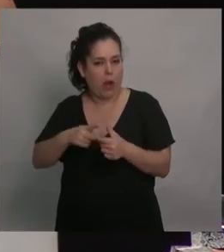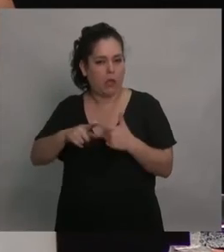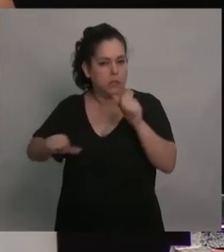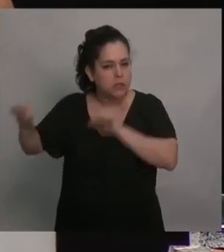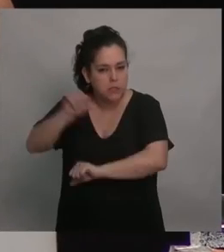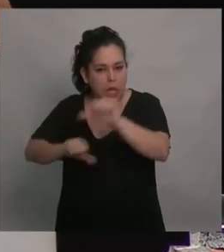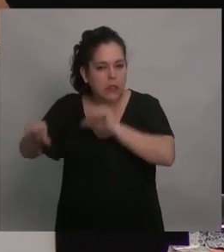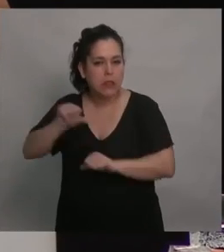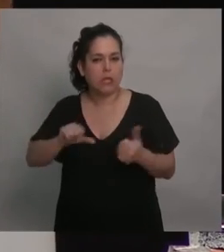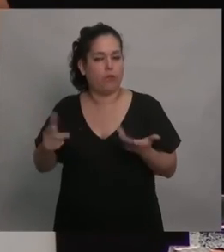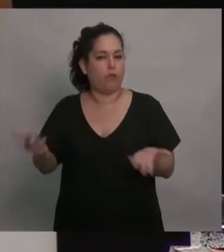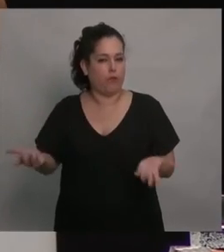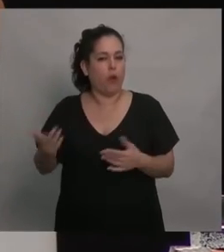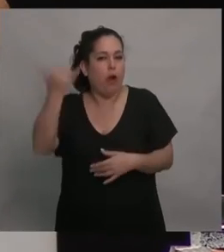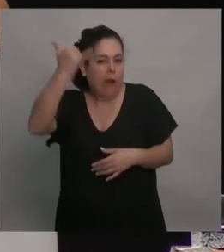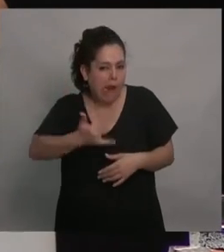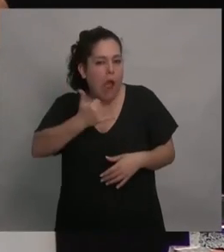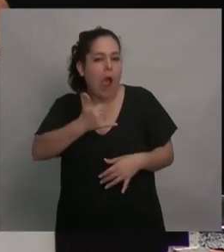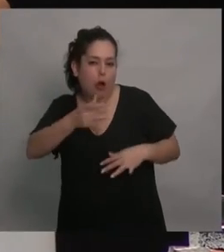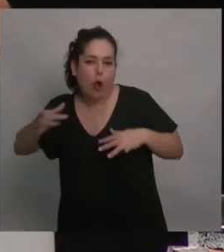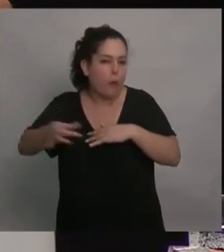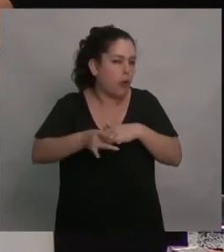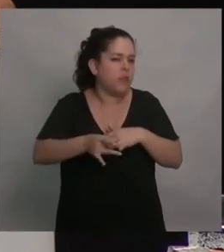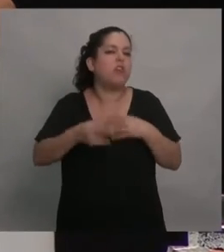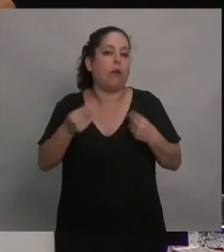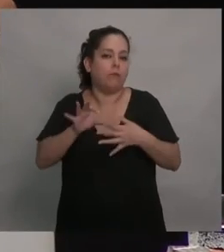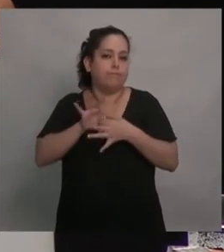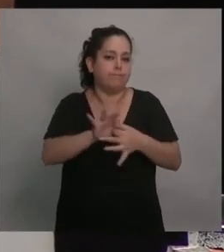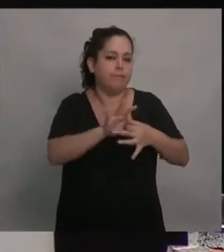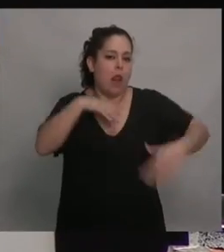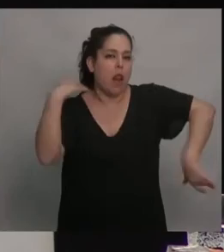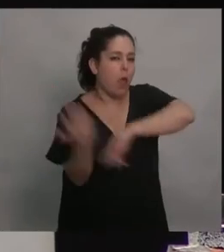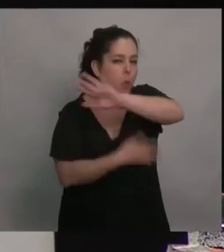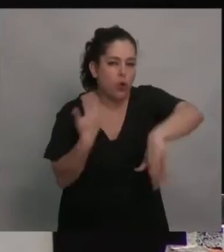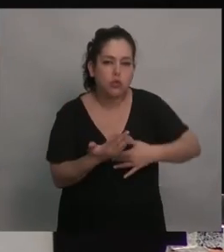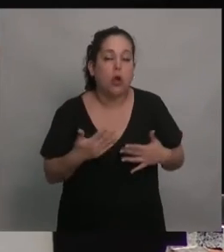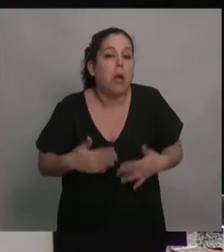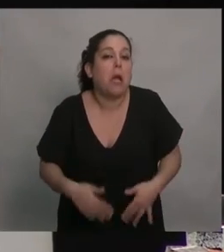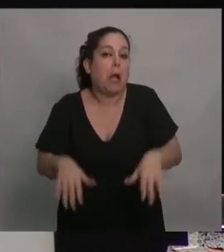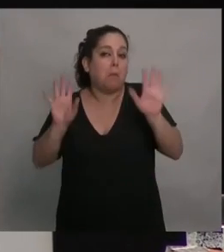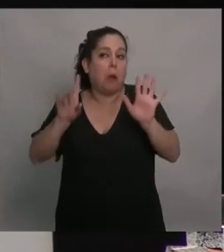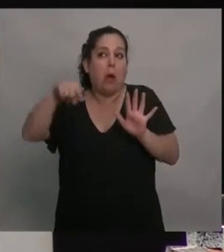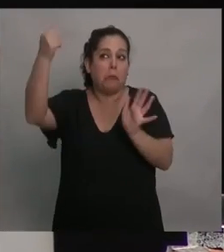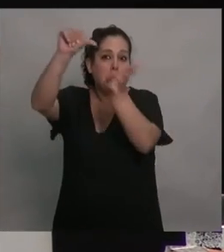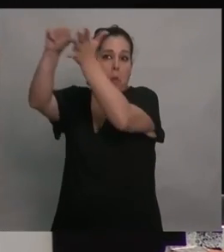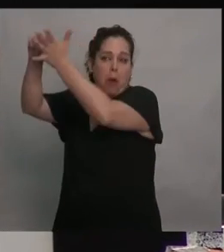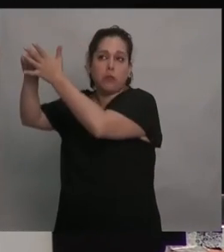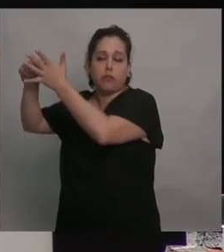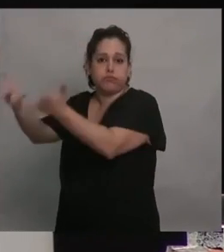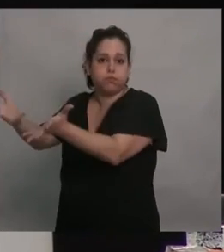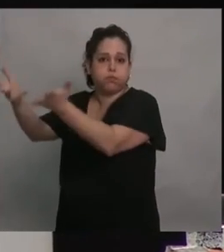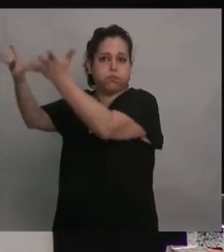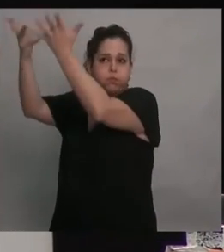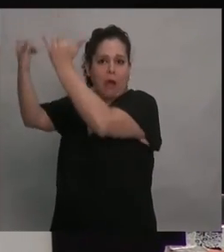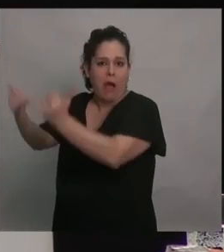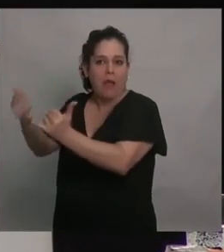pero que tienen un gran compromiso con la revolución, que quizás en otros países podían enriquecerse,